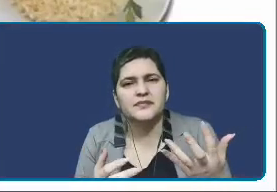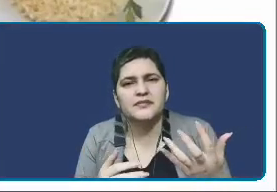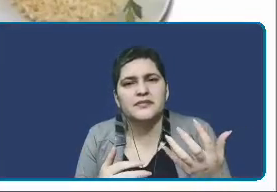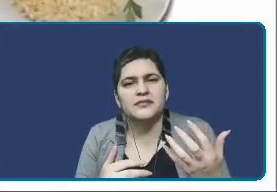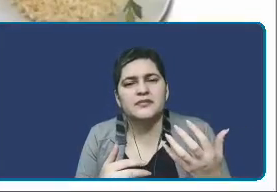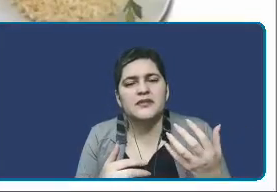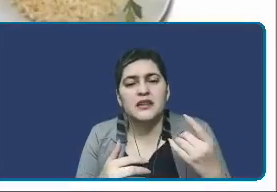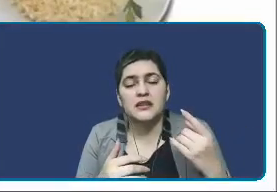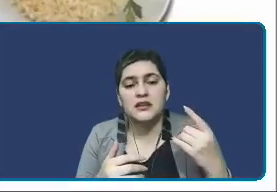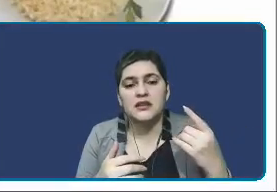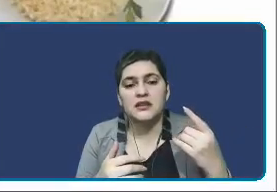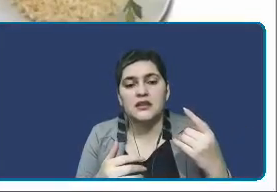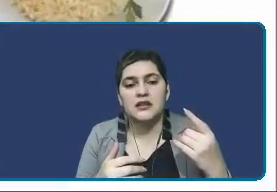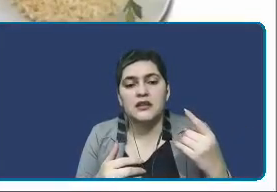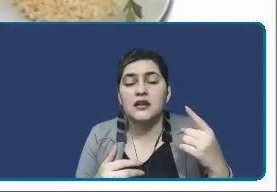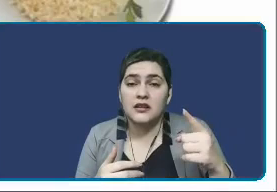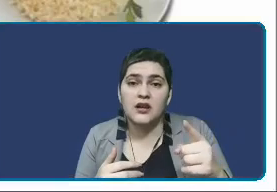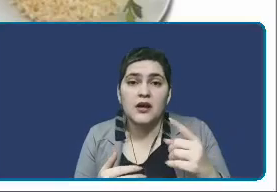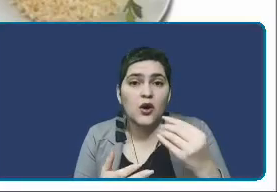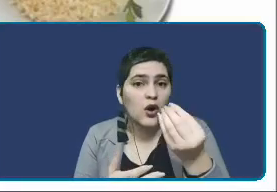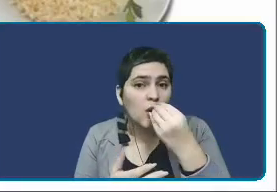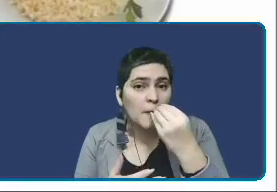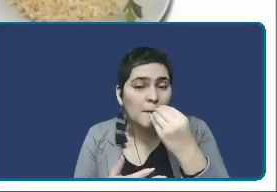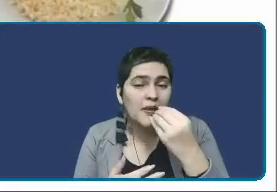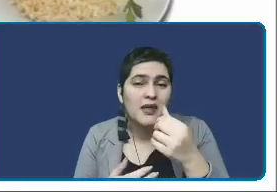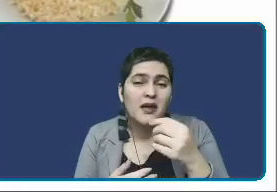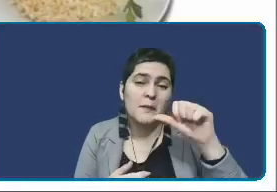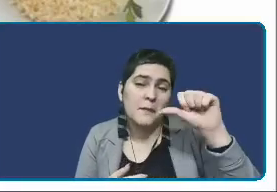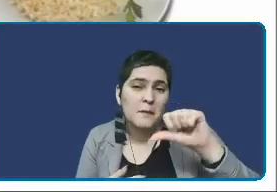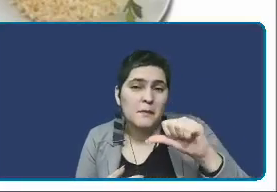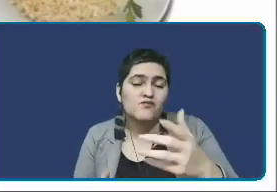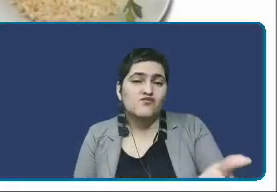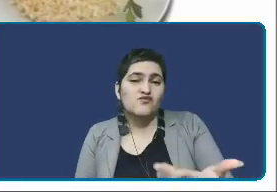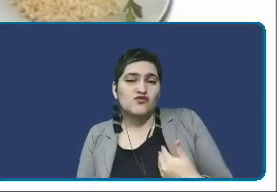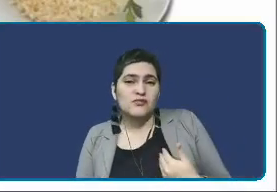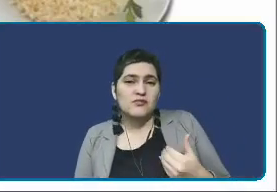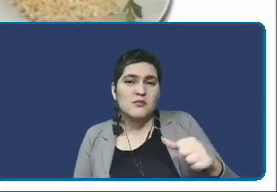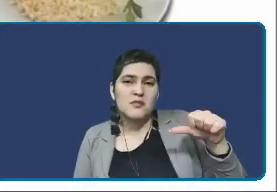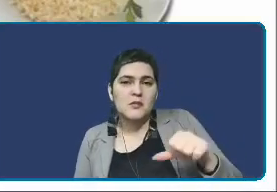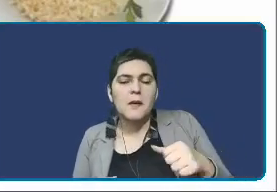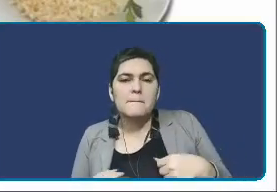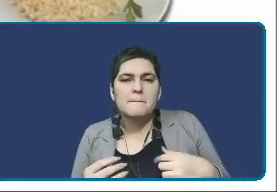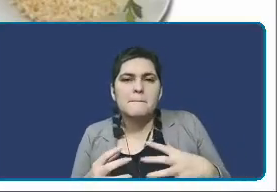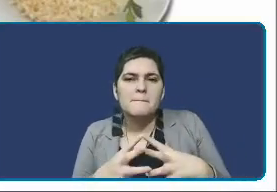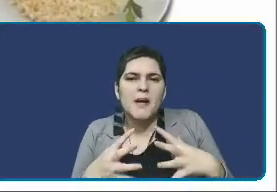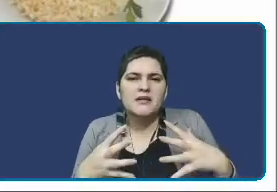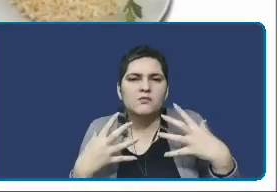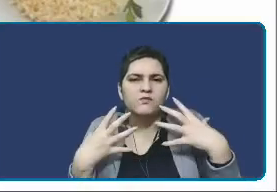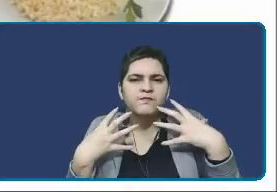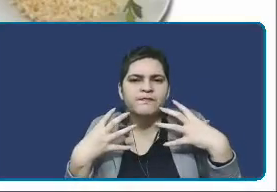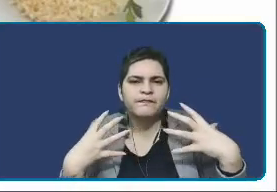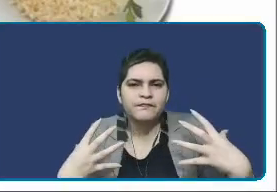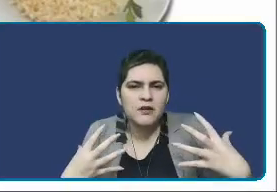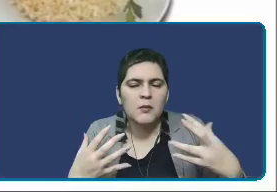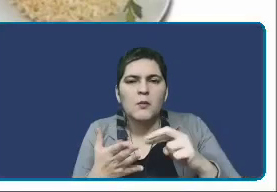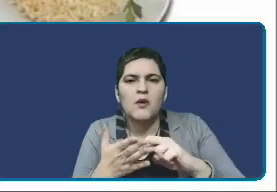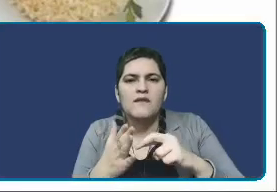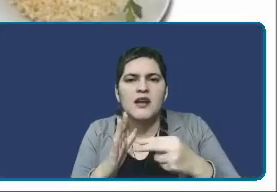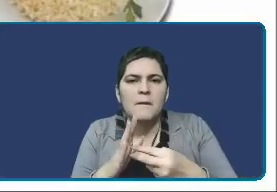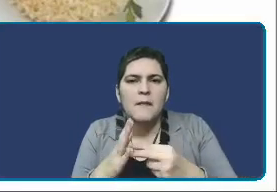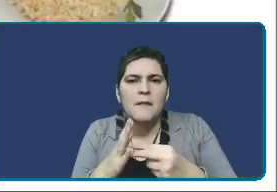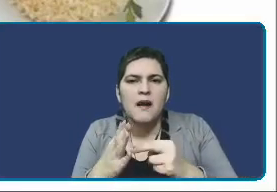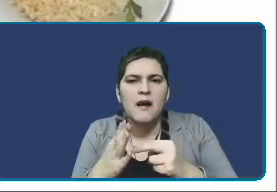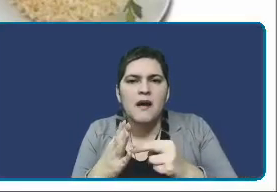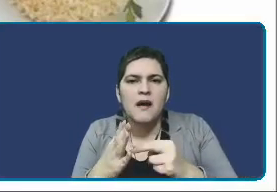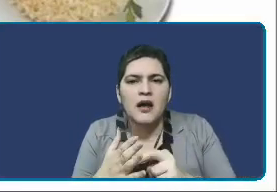a perjudicar, porque hay más tendencia entonces a tener sobrepeso o más tendencia a tener obesidad, pero por dentro no